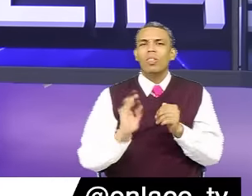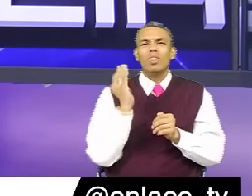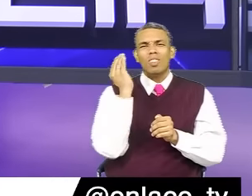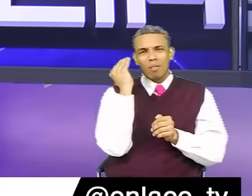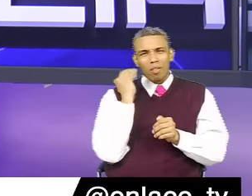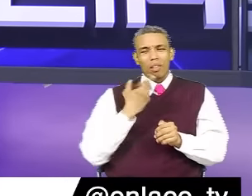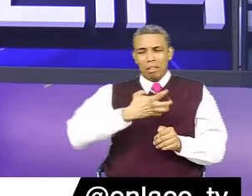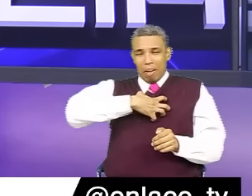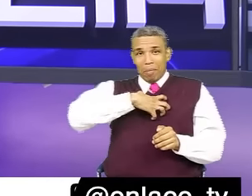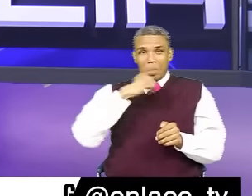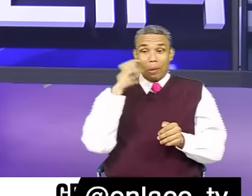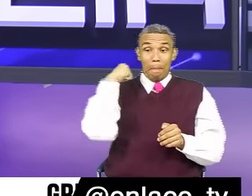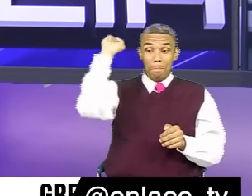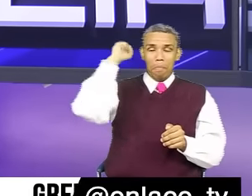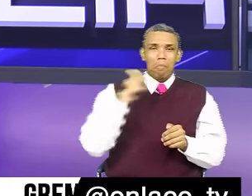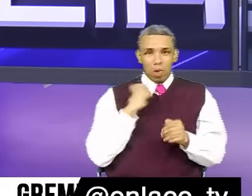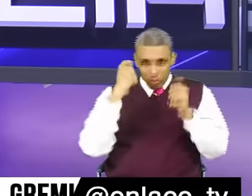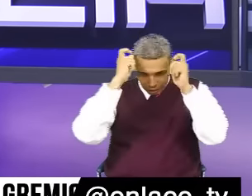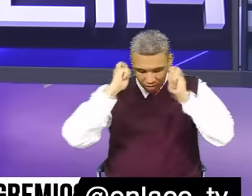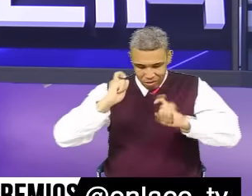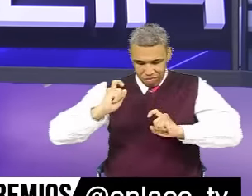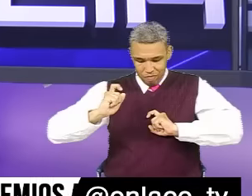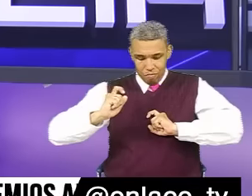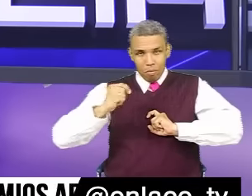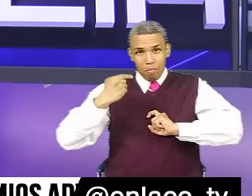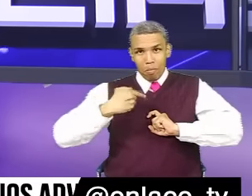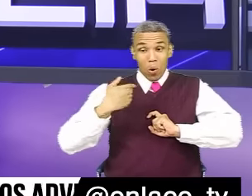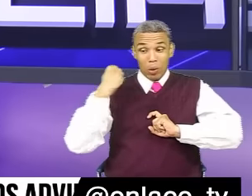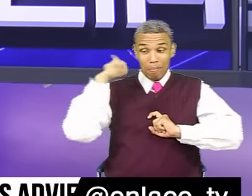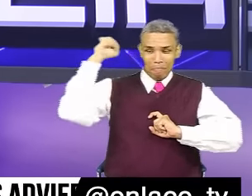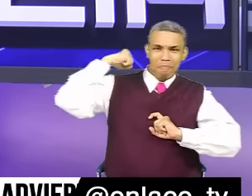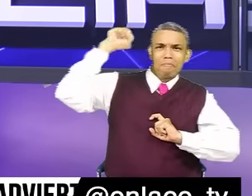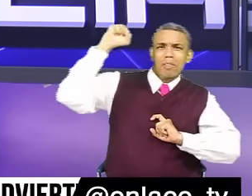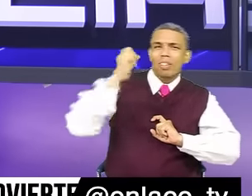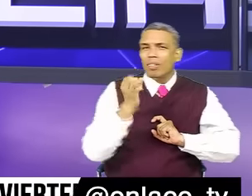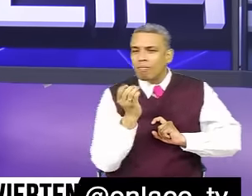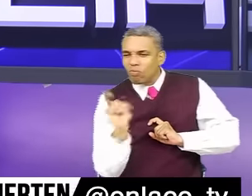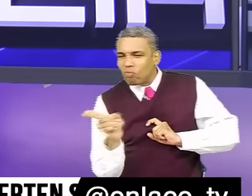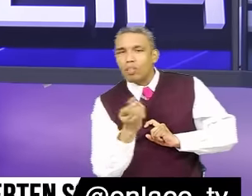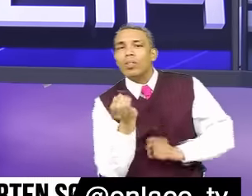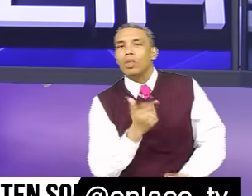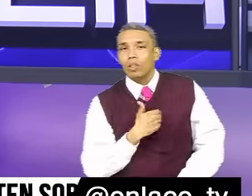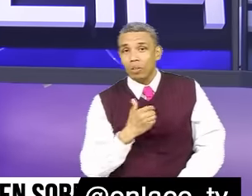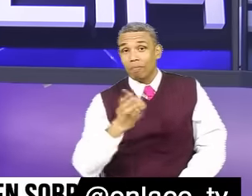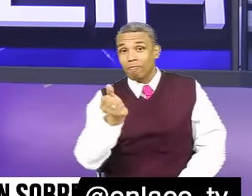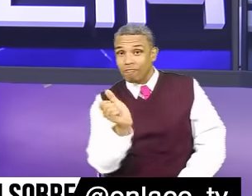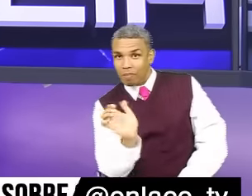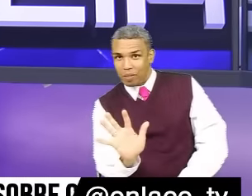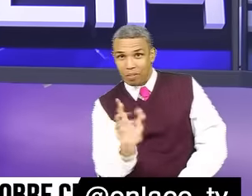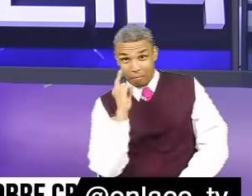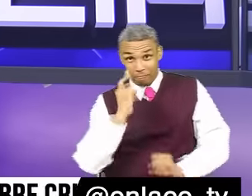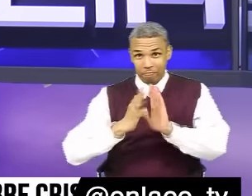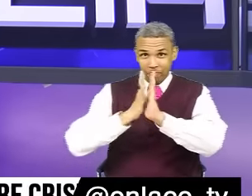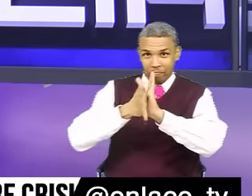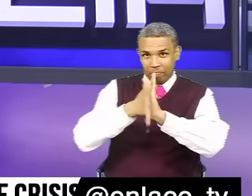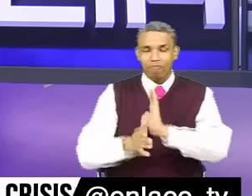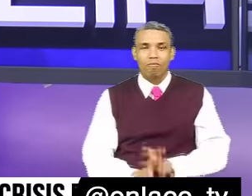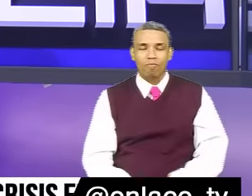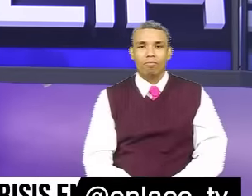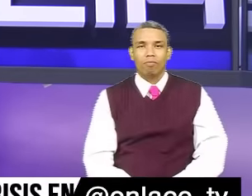Bermeja. 15 medallas y trofeos fueron alcanzados por los deportistas locales que se preparan ahora para participar de un torneo nacional en